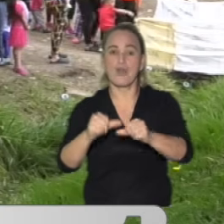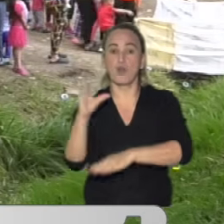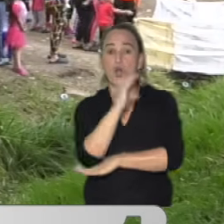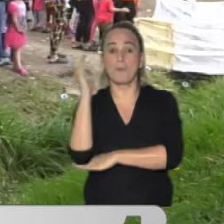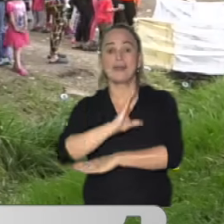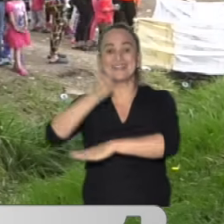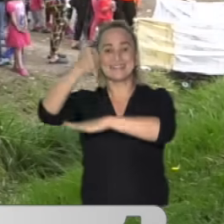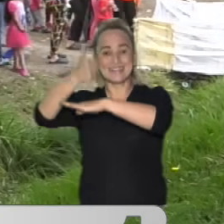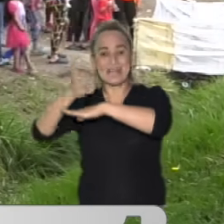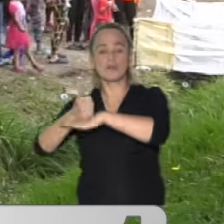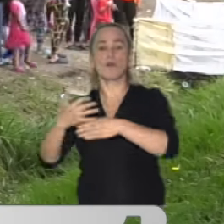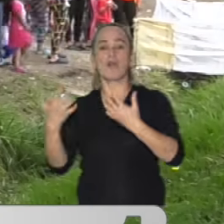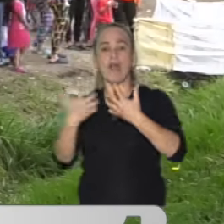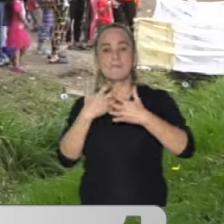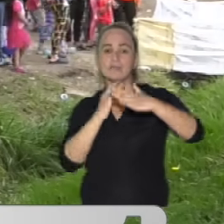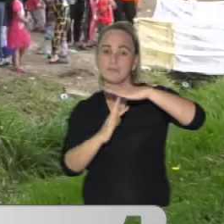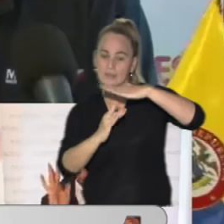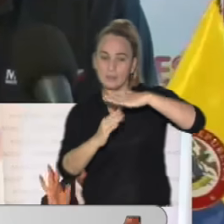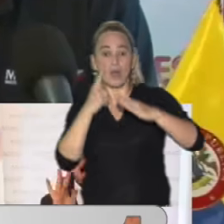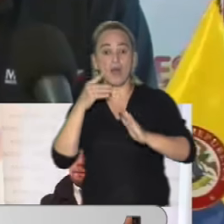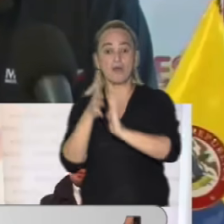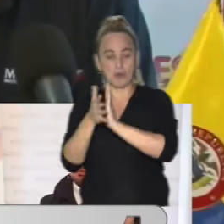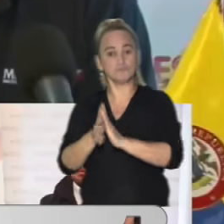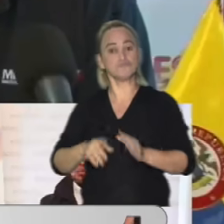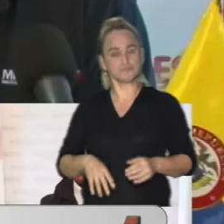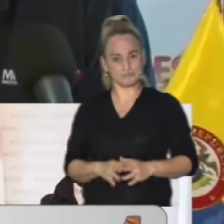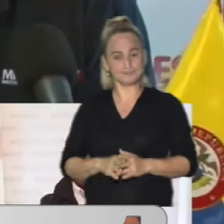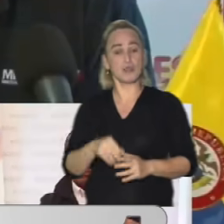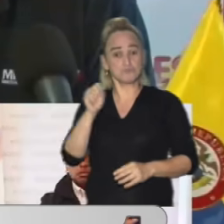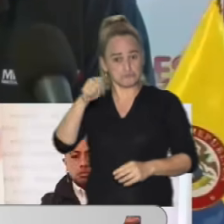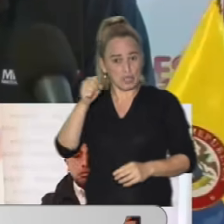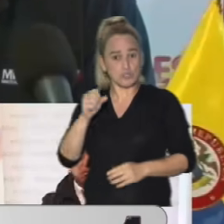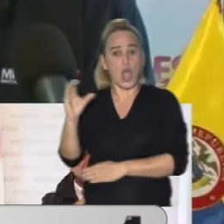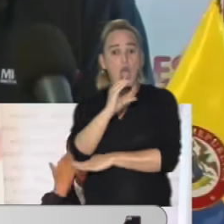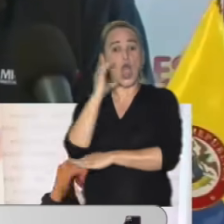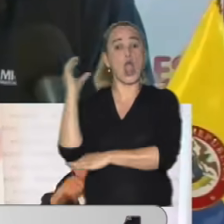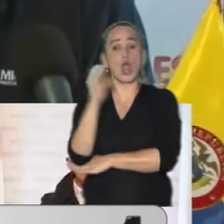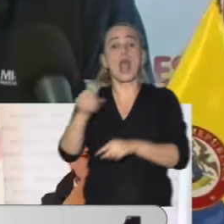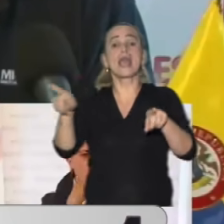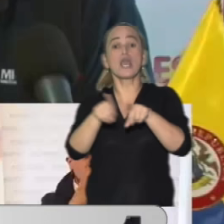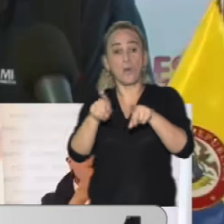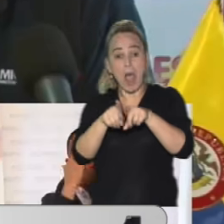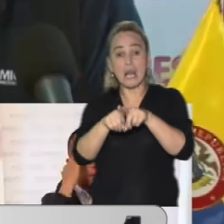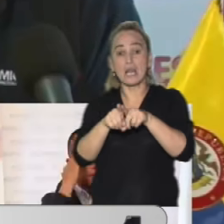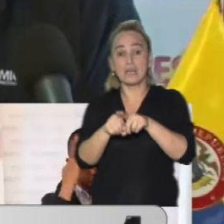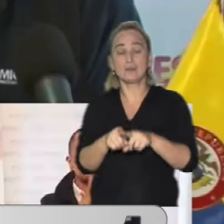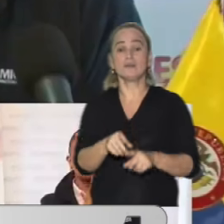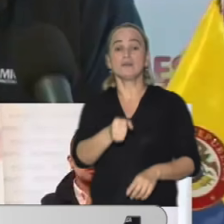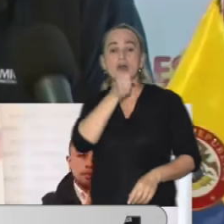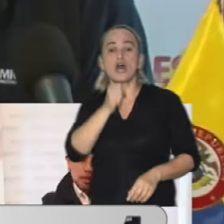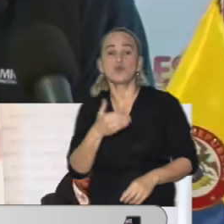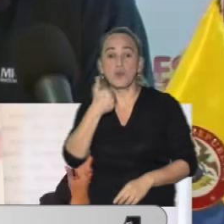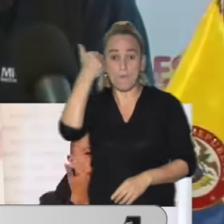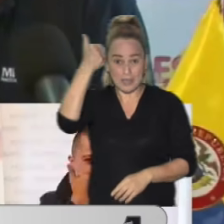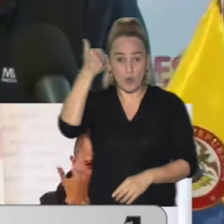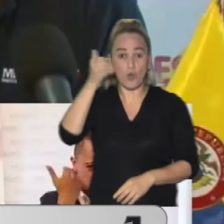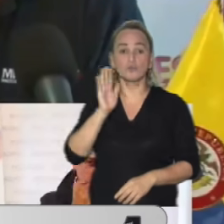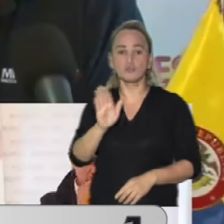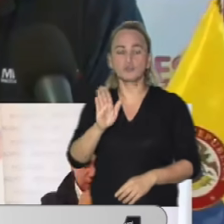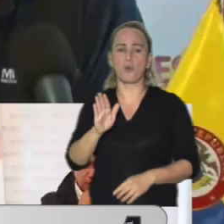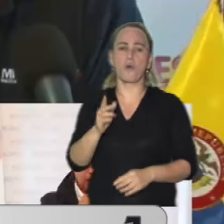el director de la entidad migratoria. Por supuesto, como ha sucedido con los colombianos, tienen prioridad los adultos mayores